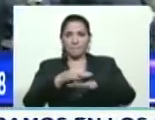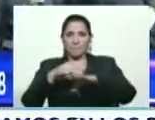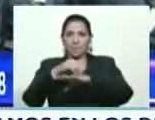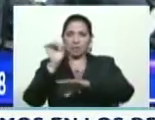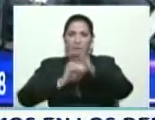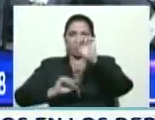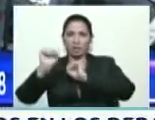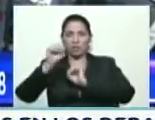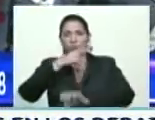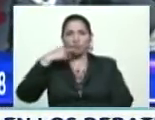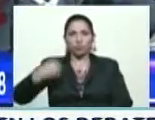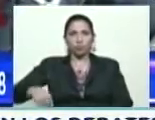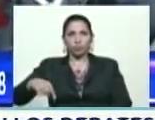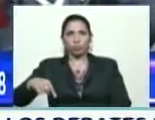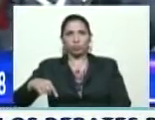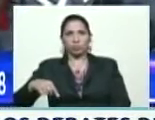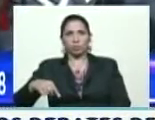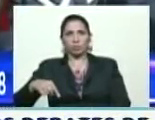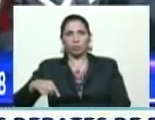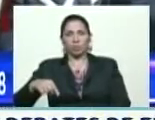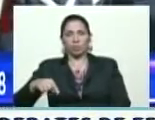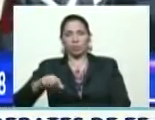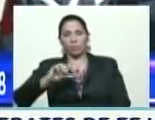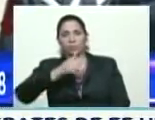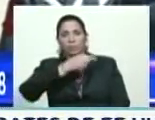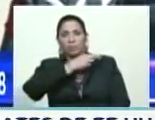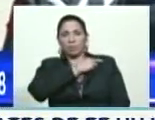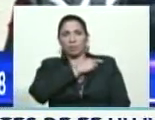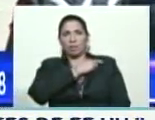de Rusia y el general Sergei Shoigu,